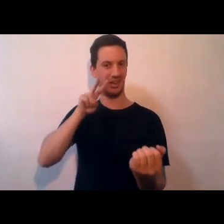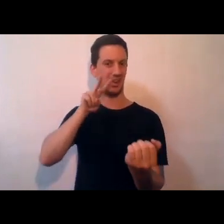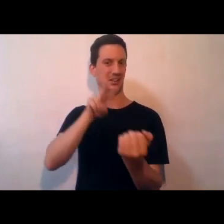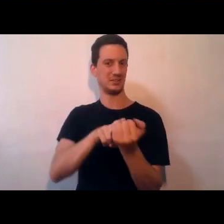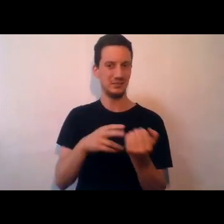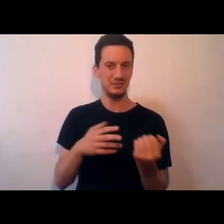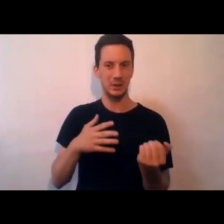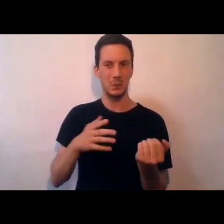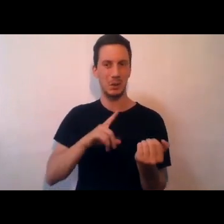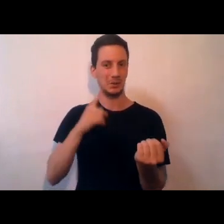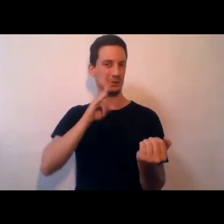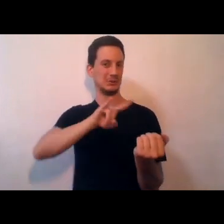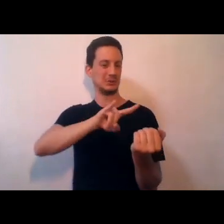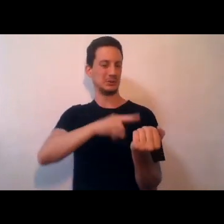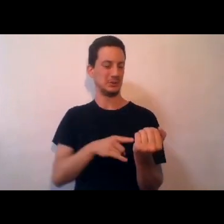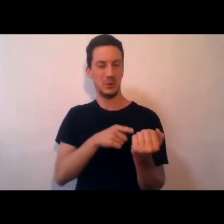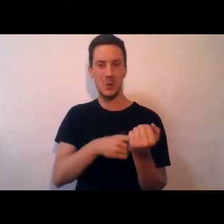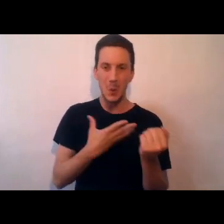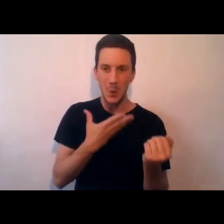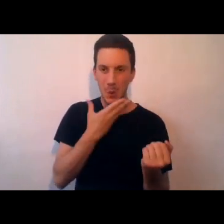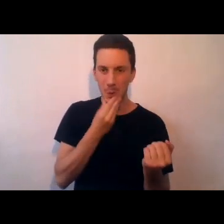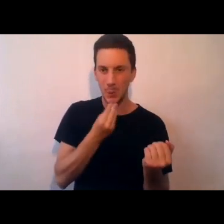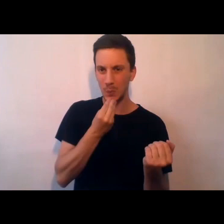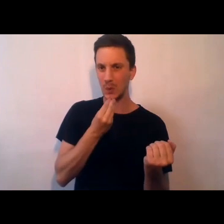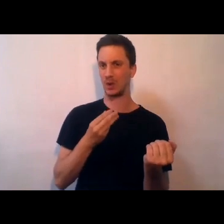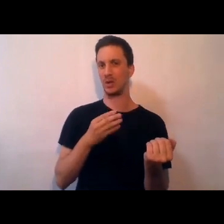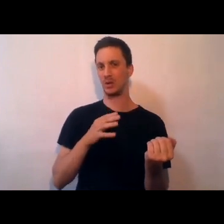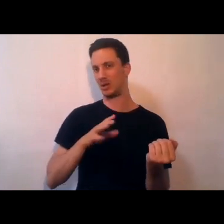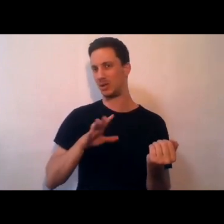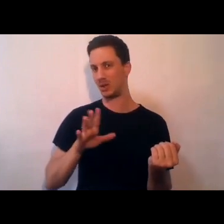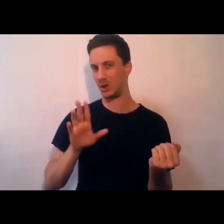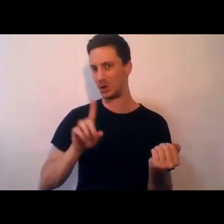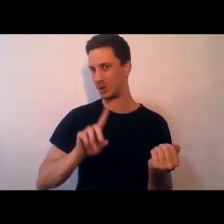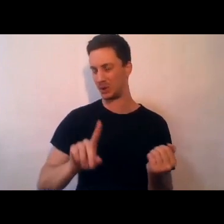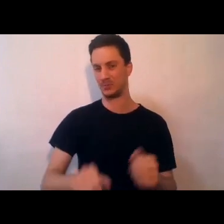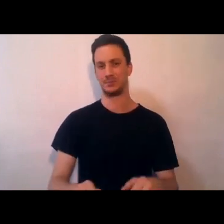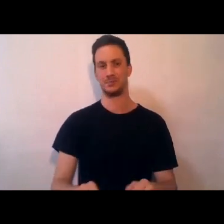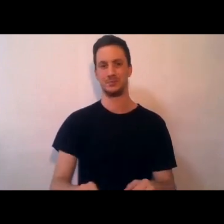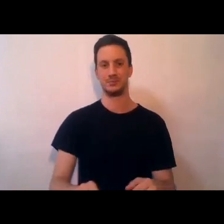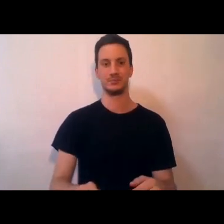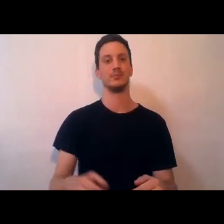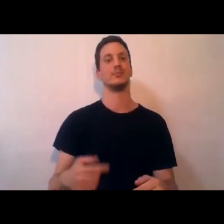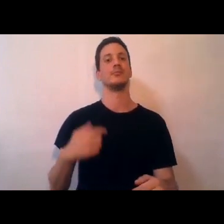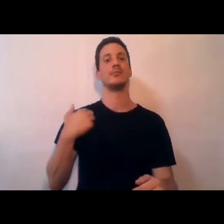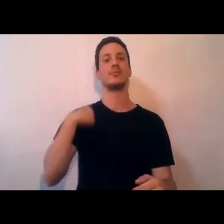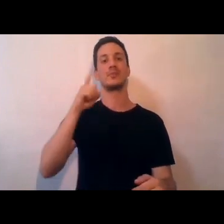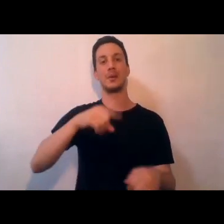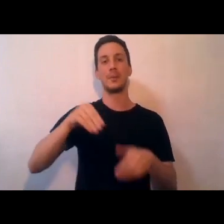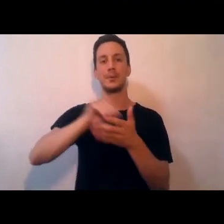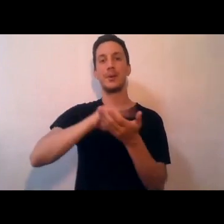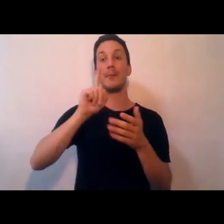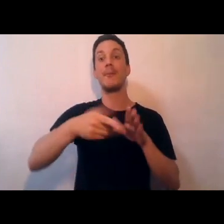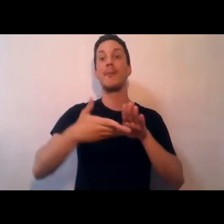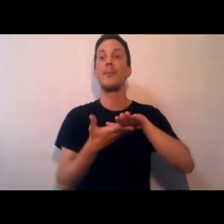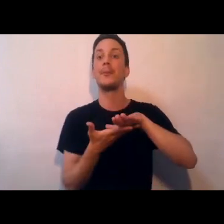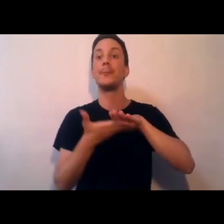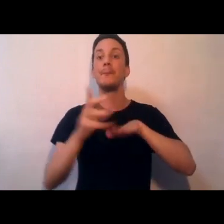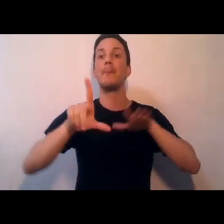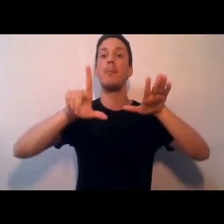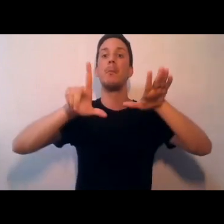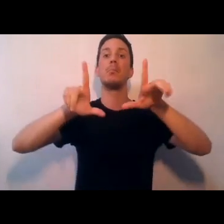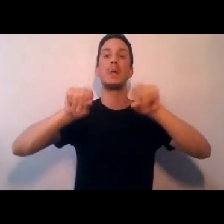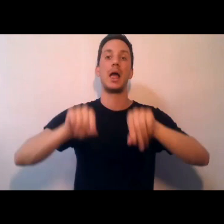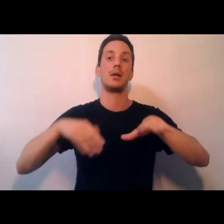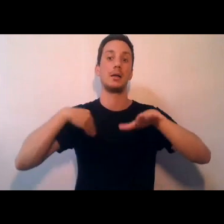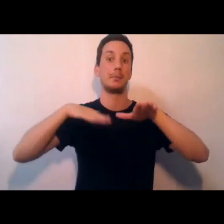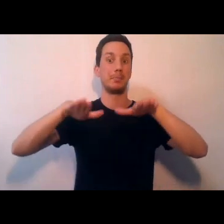pues supone un problema estético importante. Luego están las verrugas plantares, que también como crecen